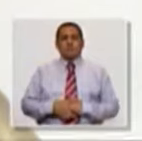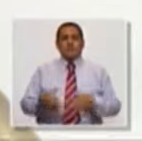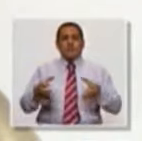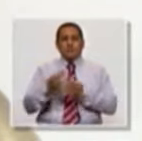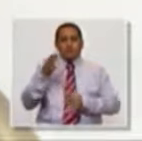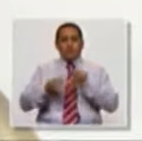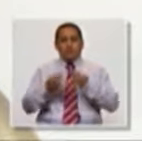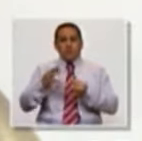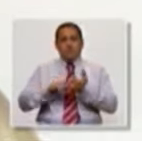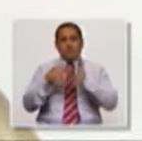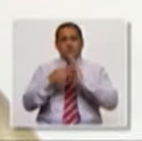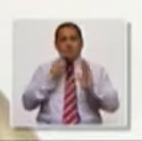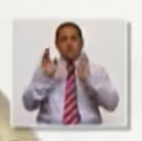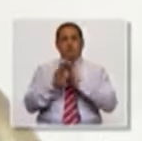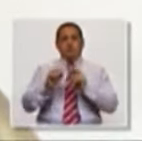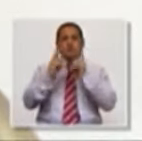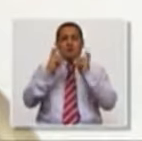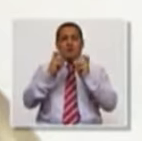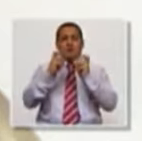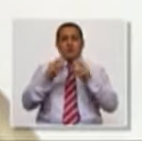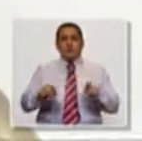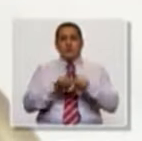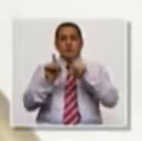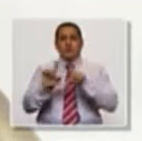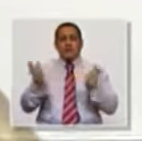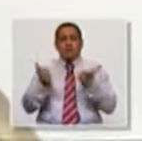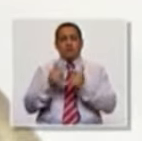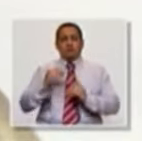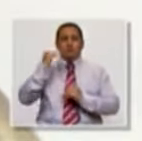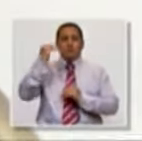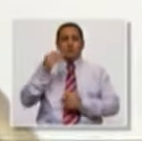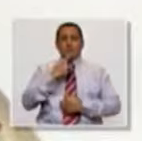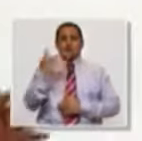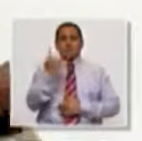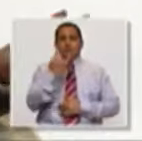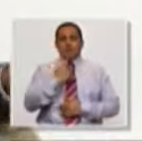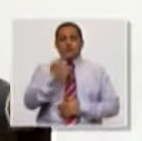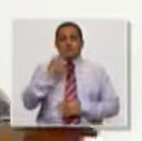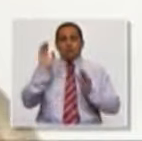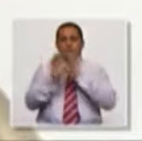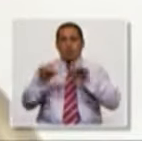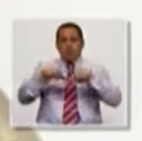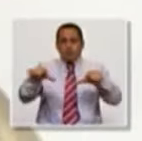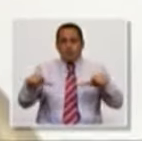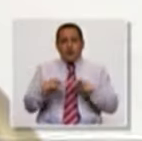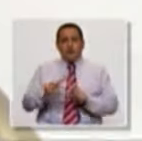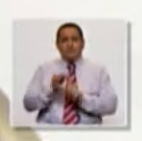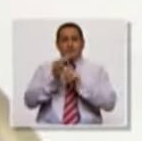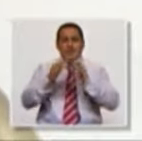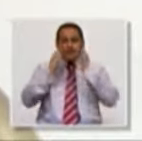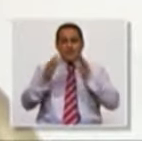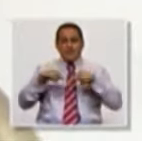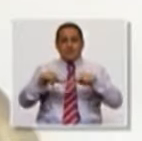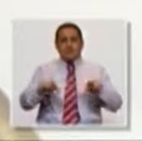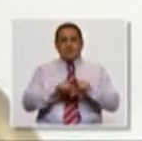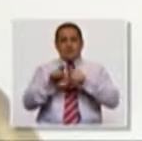tribunal constitucional, como es el caso también, por ejemplo, de la Corte Suprema de los Estados Unidos, que sería un típico tribunal que atiende esta